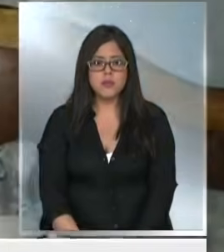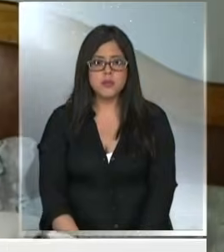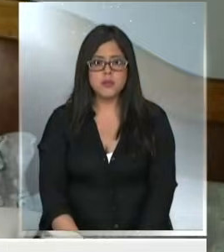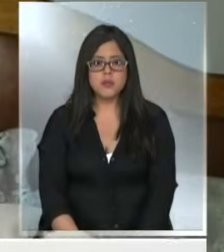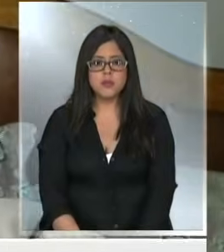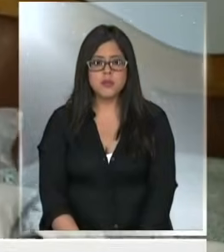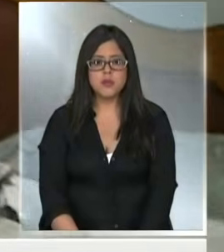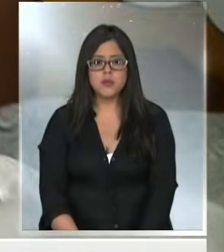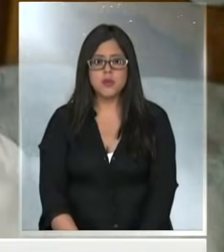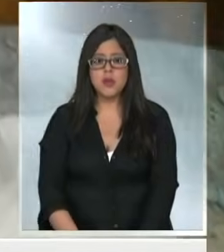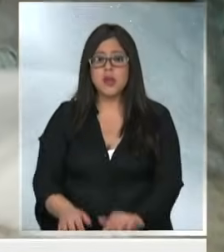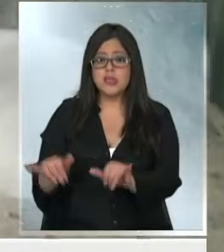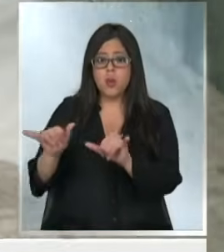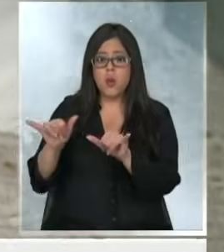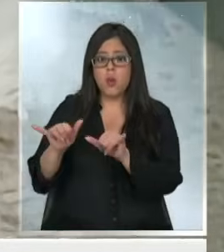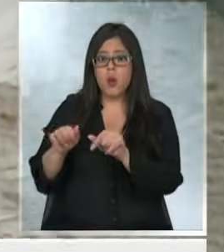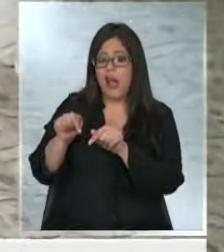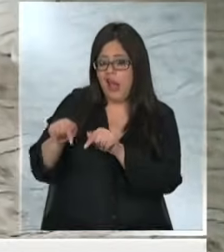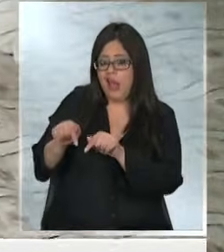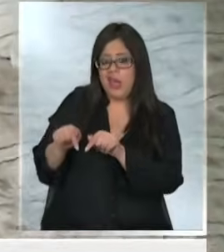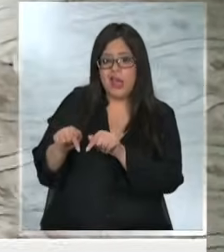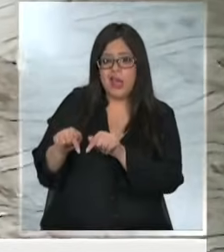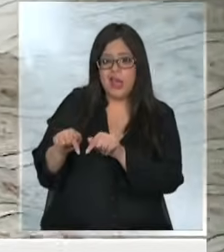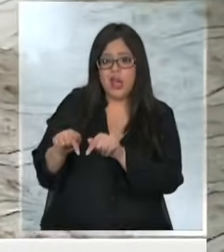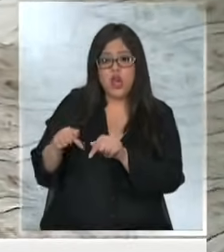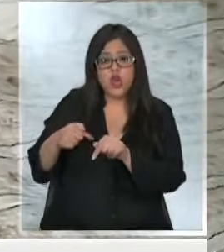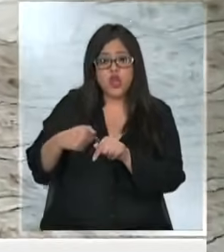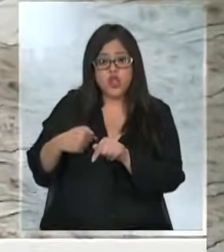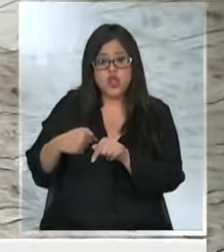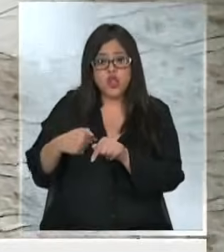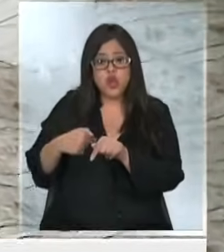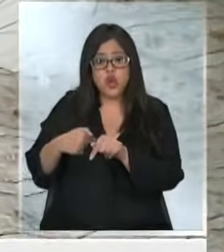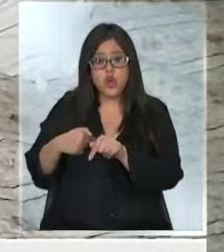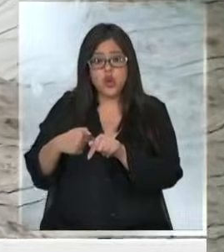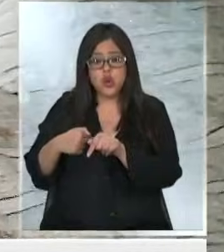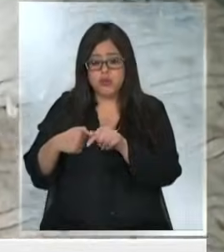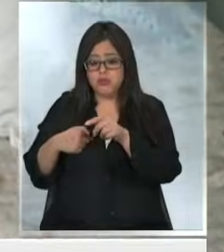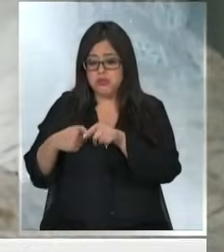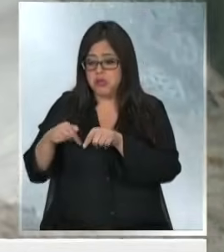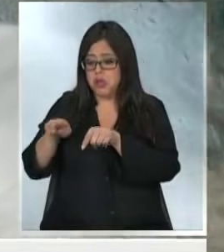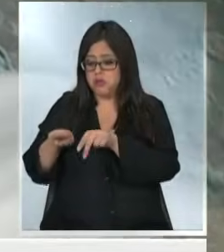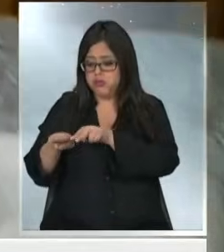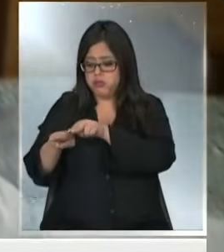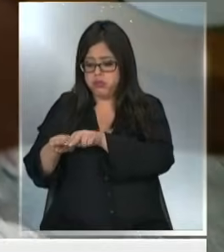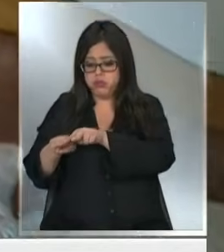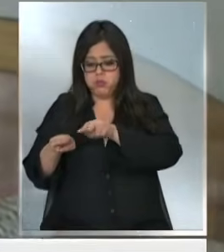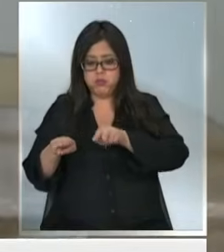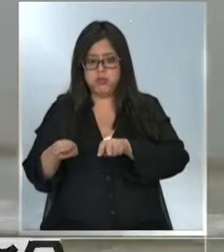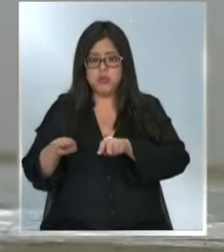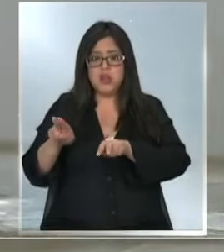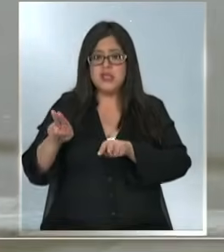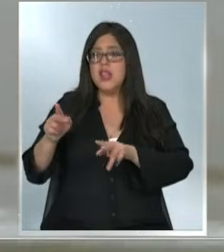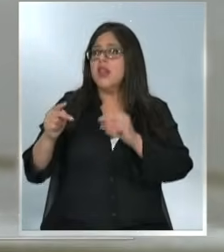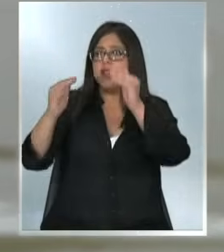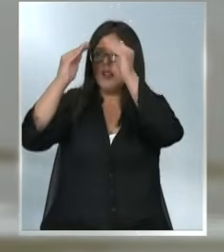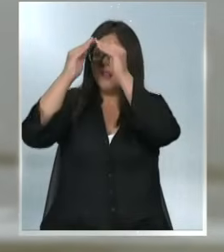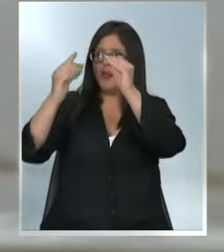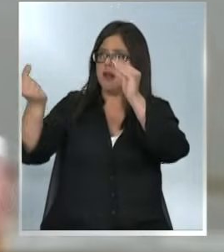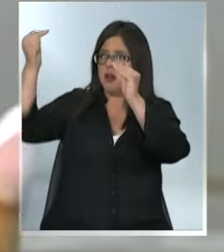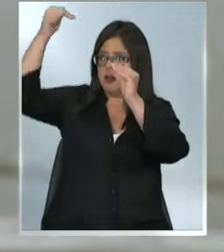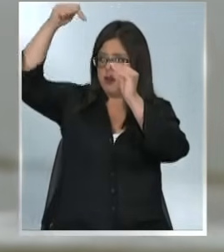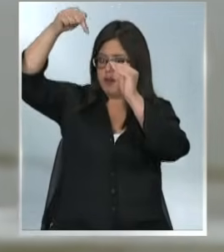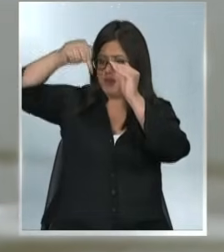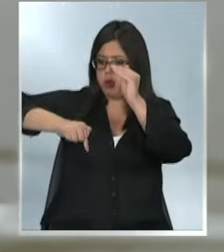Y el Baltasar estaba durmiendo acá a la orilla. Estaba yo en el medio y el papá estaba al rincón de allá. Y la bala cayó por aquí. Entonces cayó